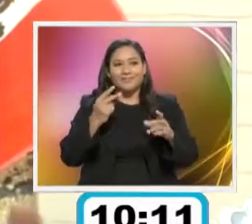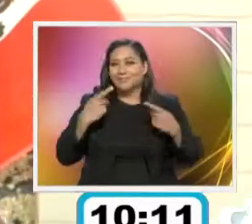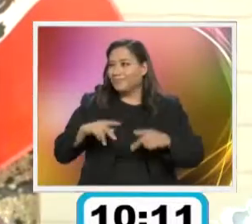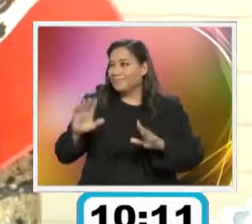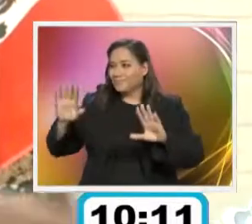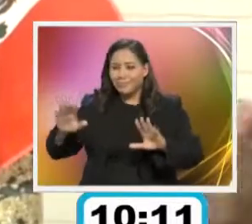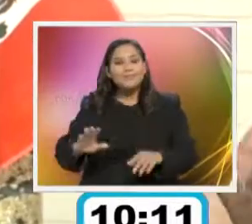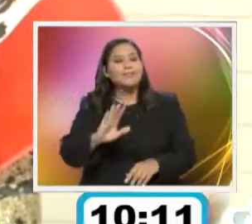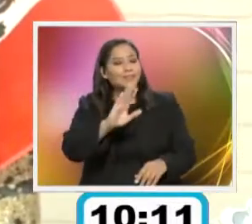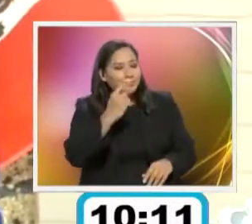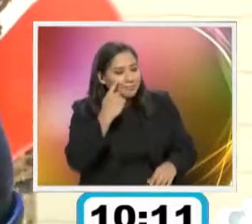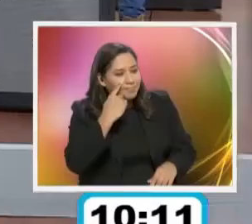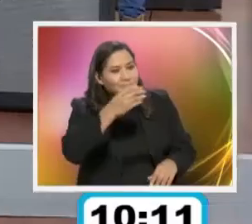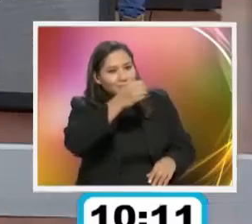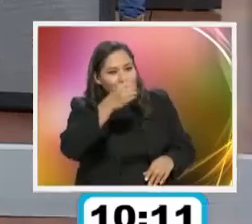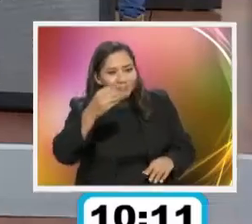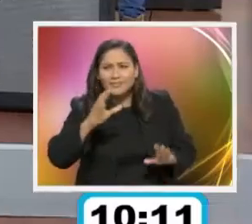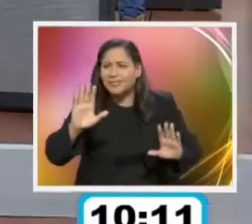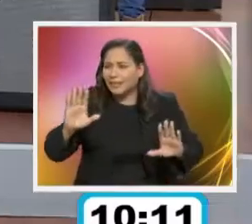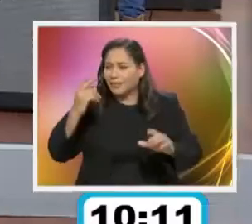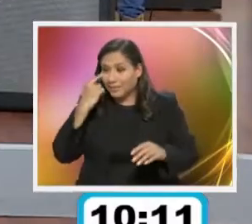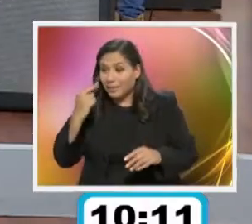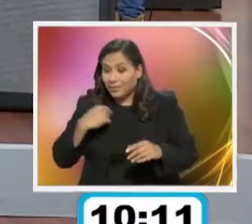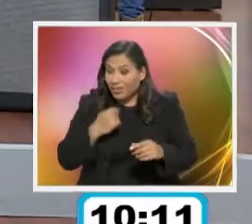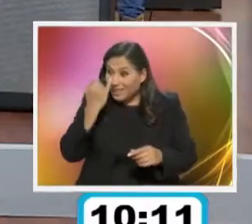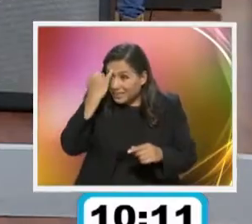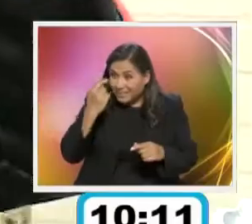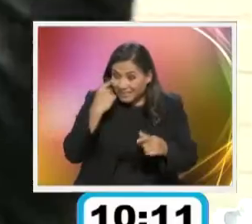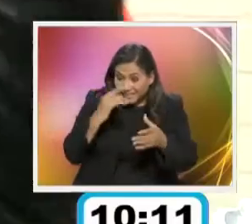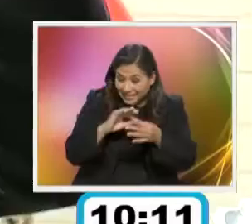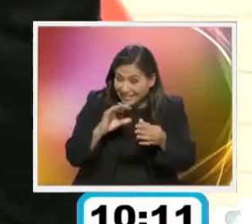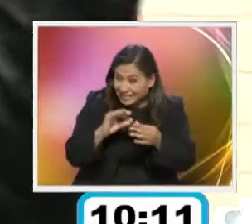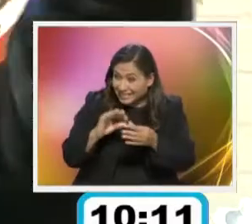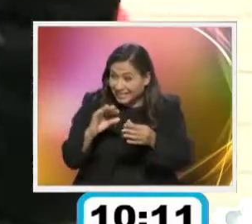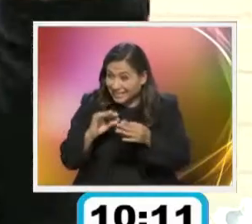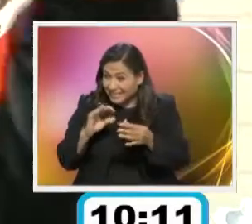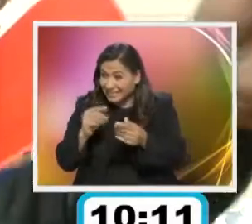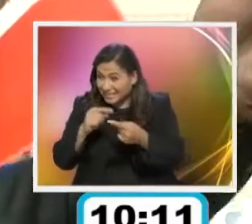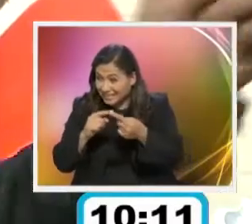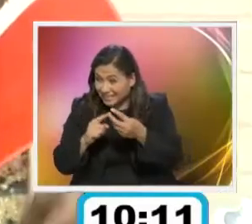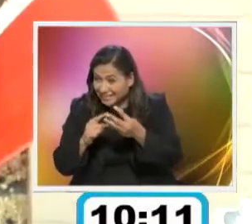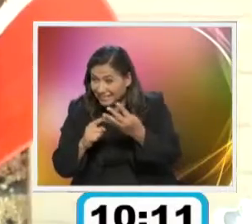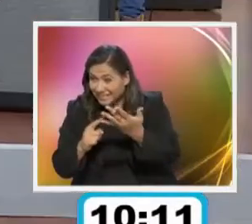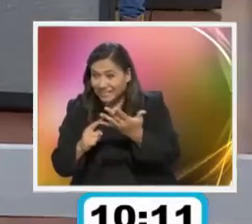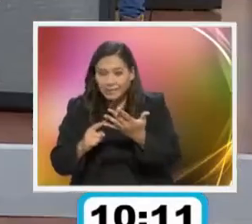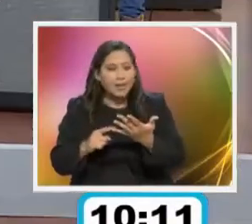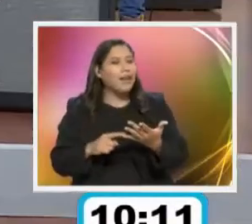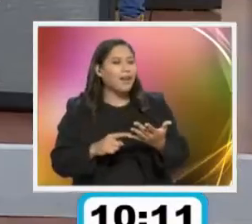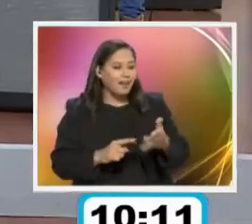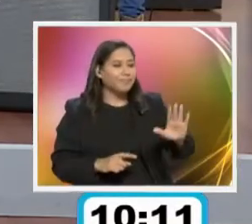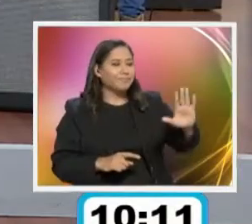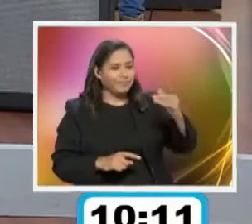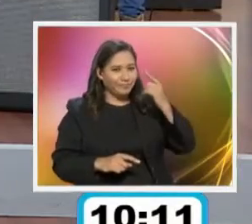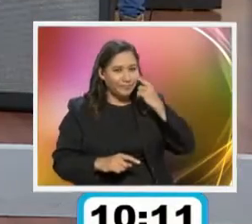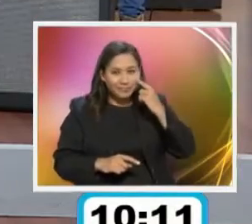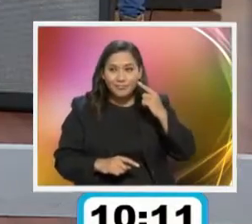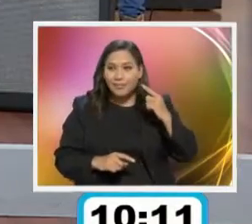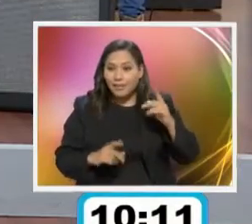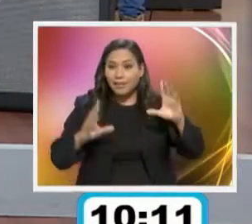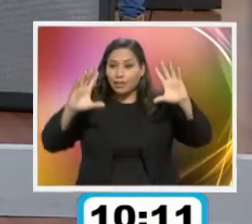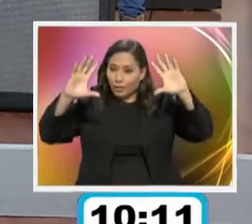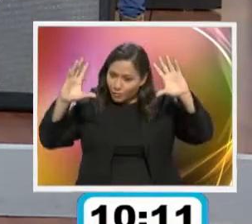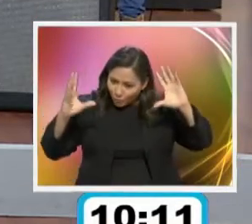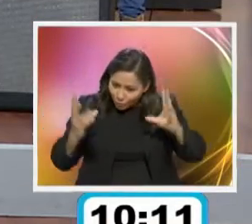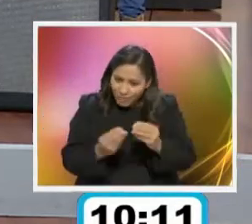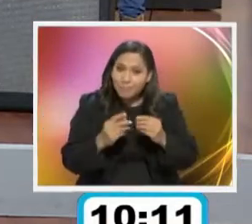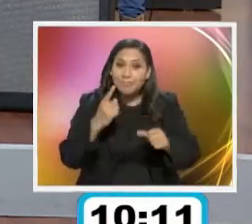personas que te ayuden y que digas, a ver, tengo esta idea así. Sí. Y entonces ya bajamos toda la